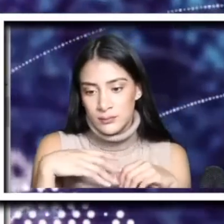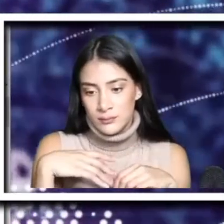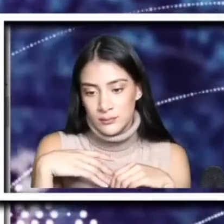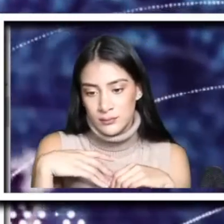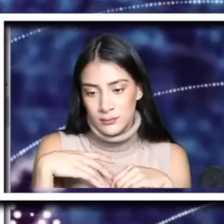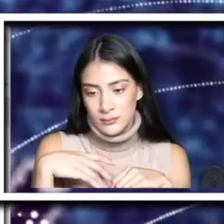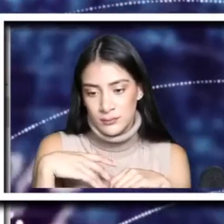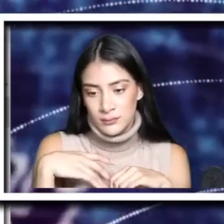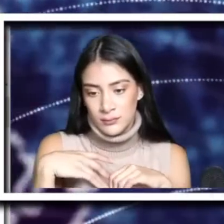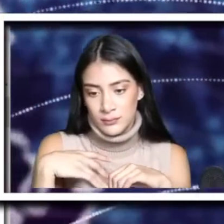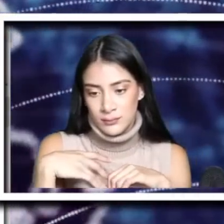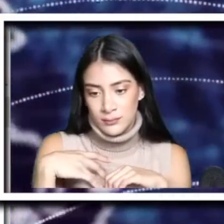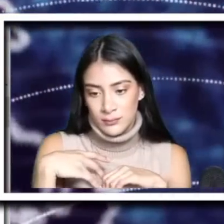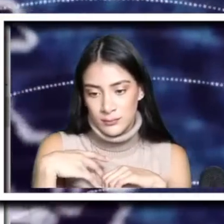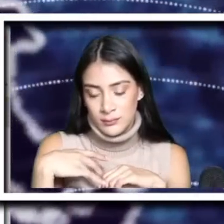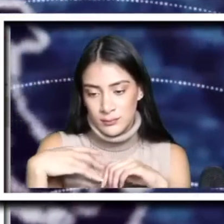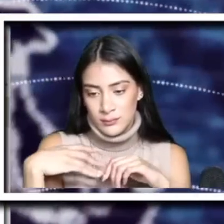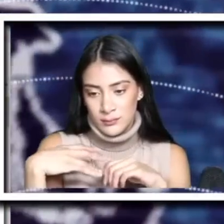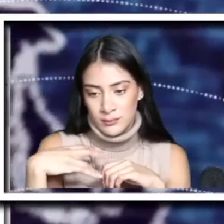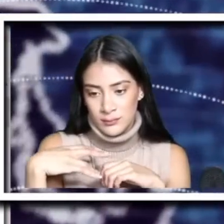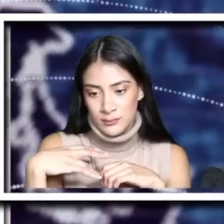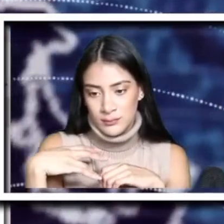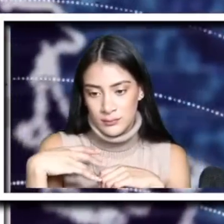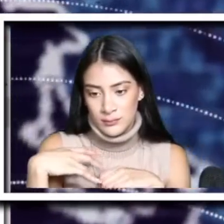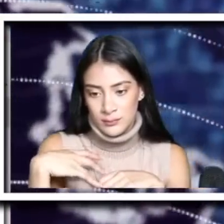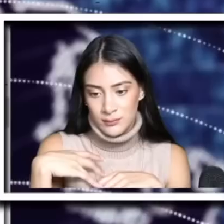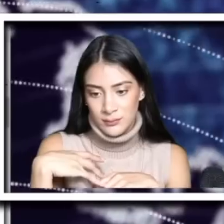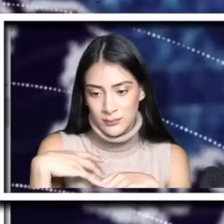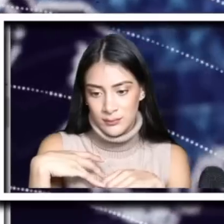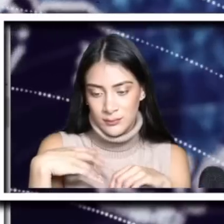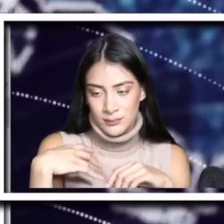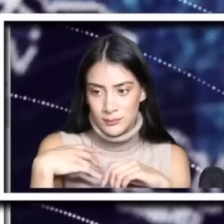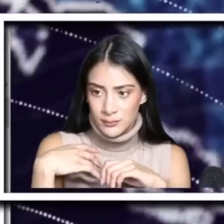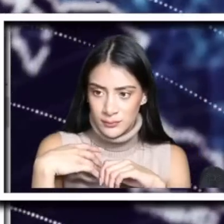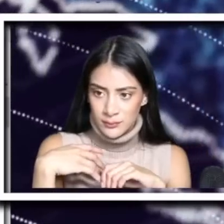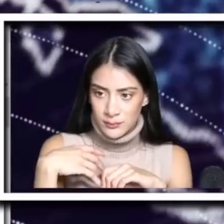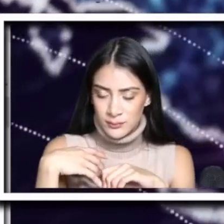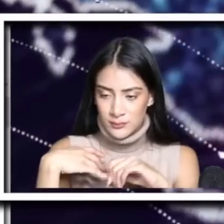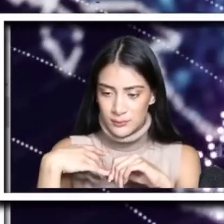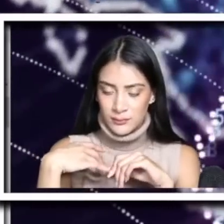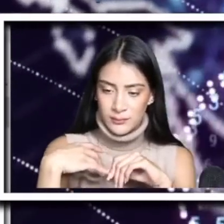de Gortari, de Mario Villanueva. ¿Qué le parece?